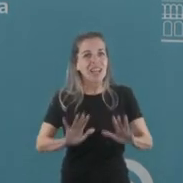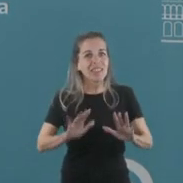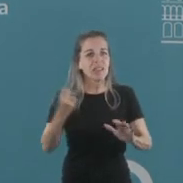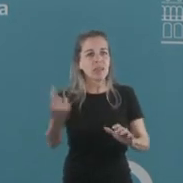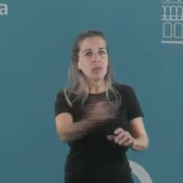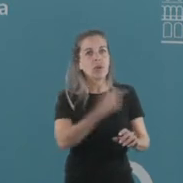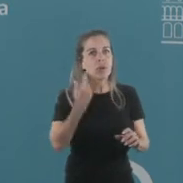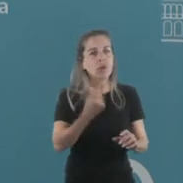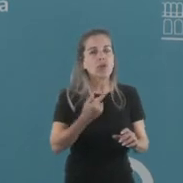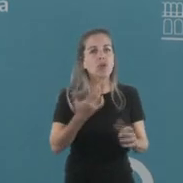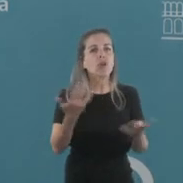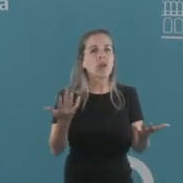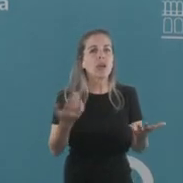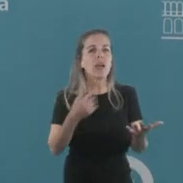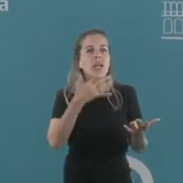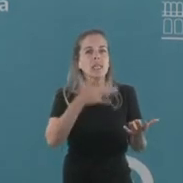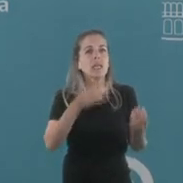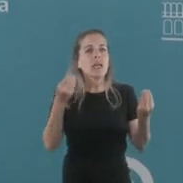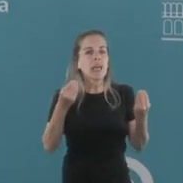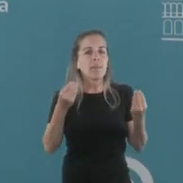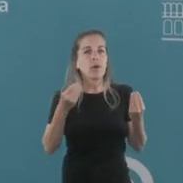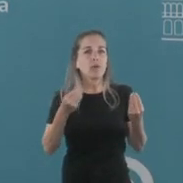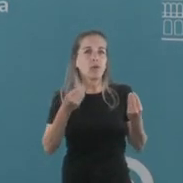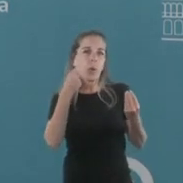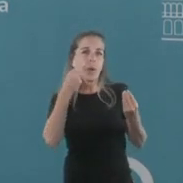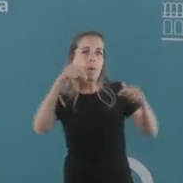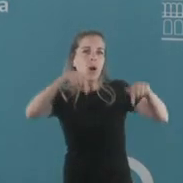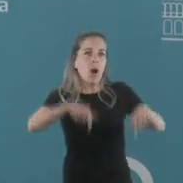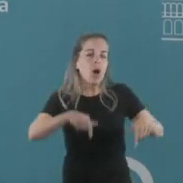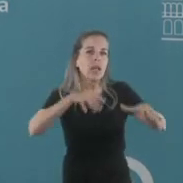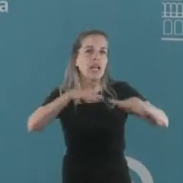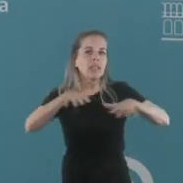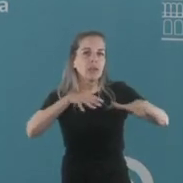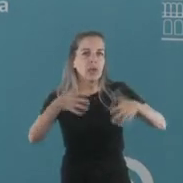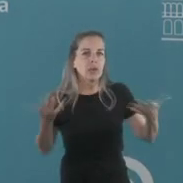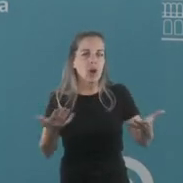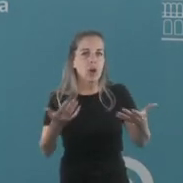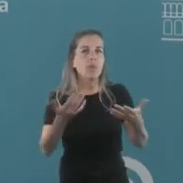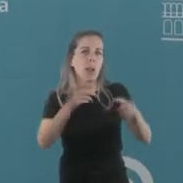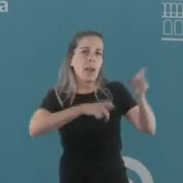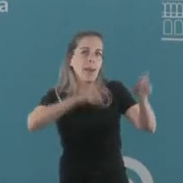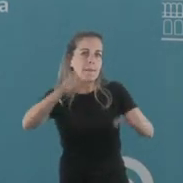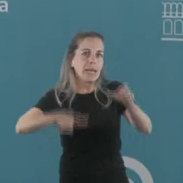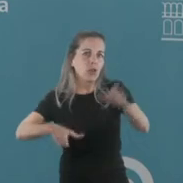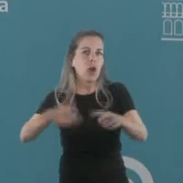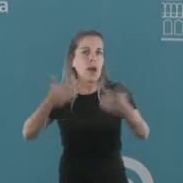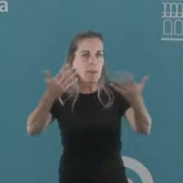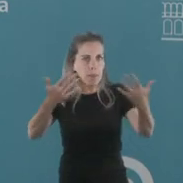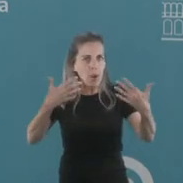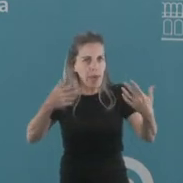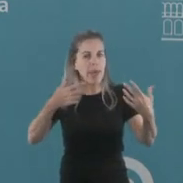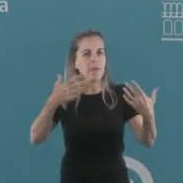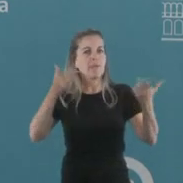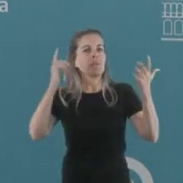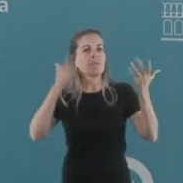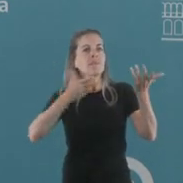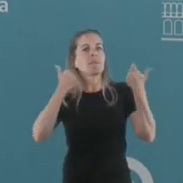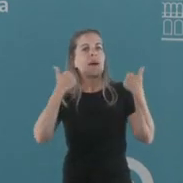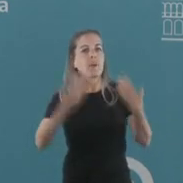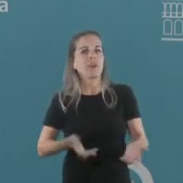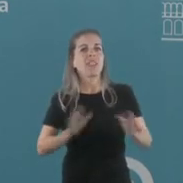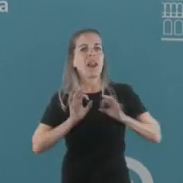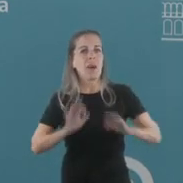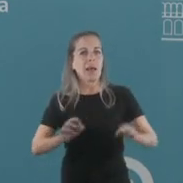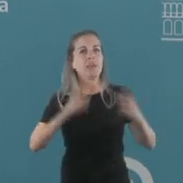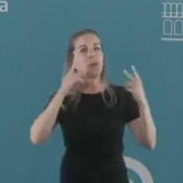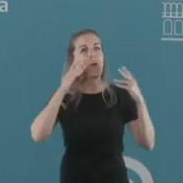entendemos es que lo que estamos viendo hoy, no solamente porque la gente viaja y puede hacer turismo y puede tomar sus días de vacaciones,